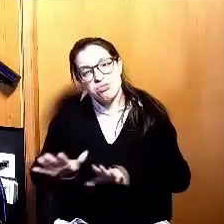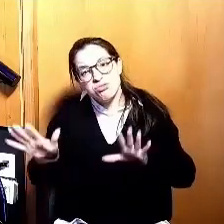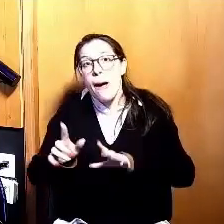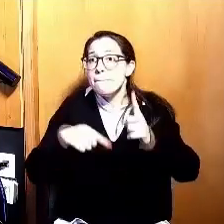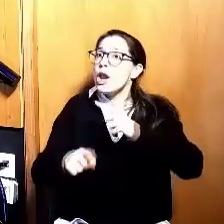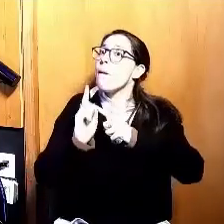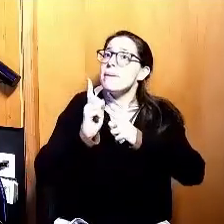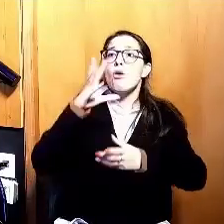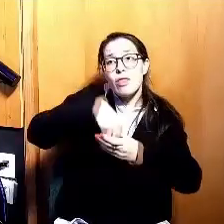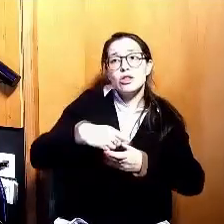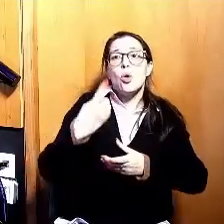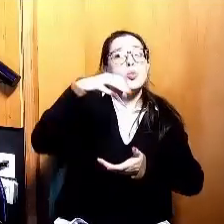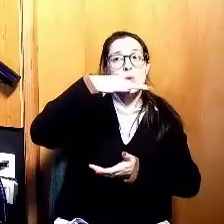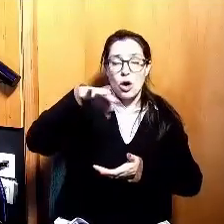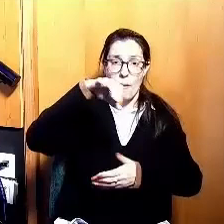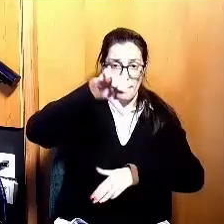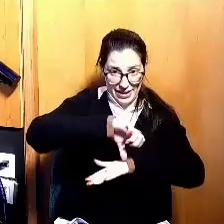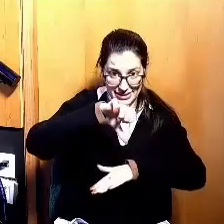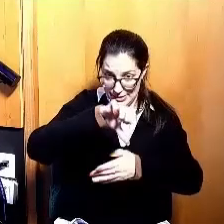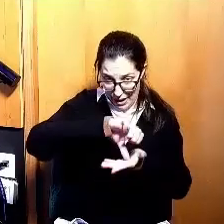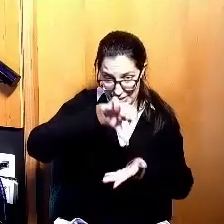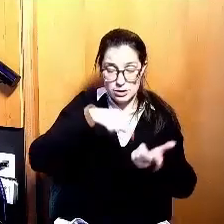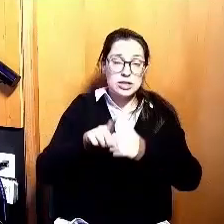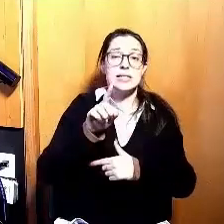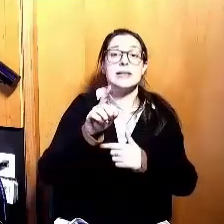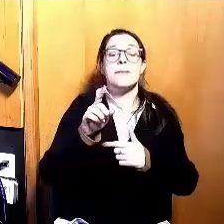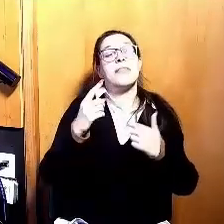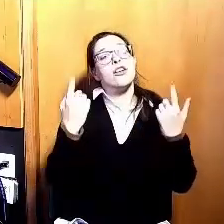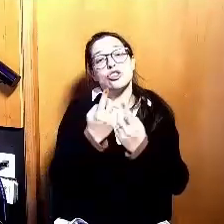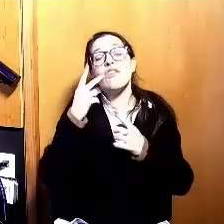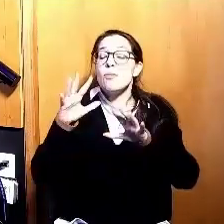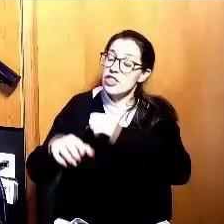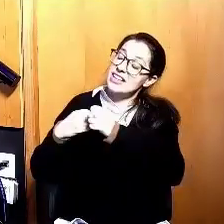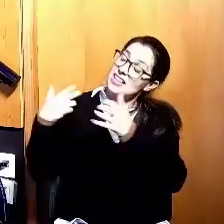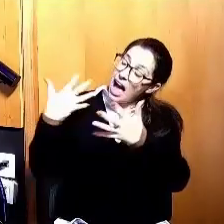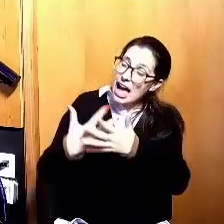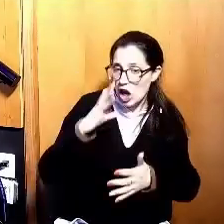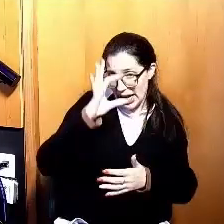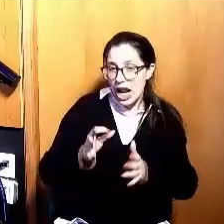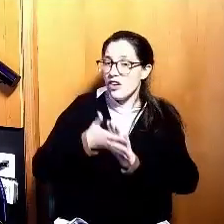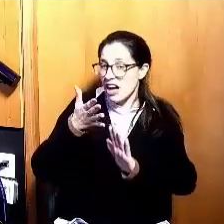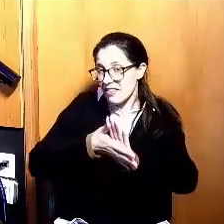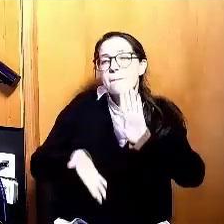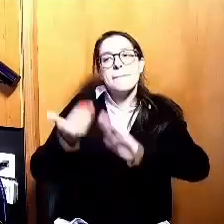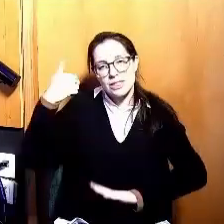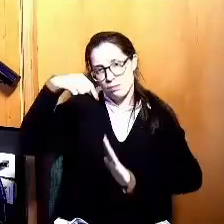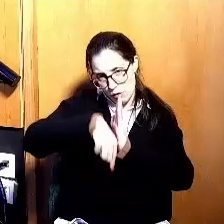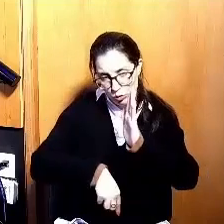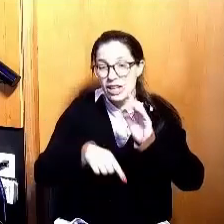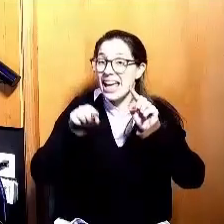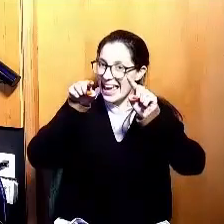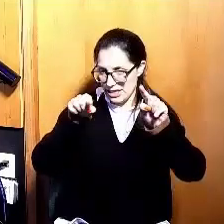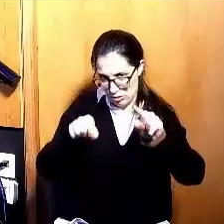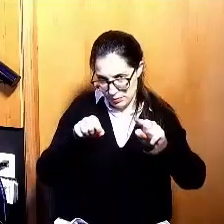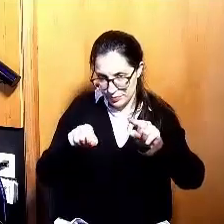país. Me parece que está pasando por ahí, y algo que hemos visto a lo largo de estos 10 años y que creo que se va a profundizar cada vez más es eso, las